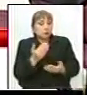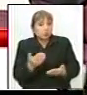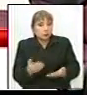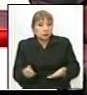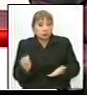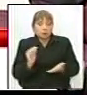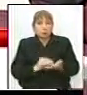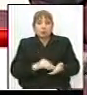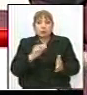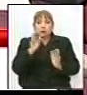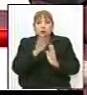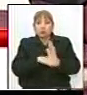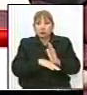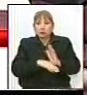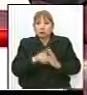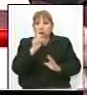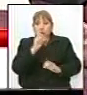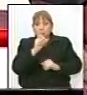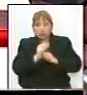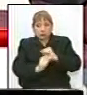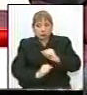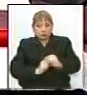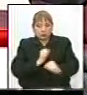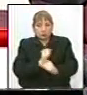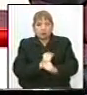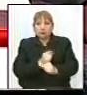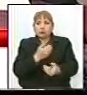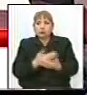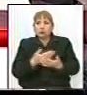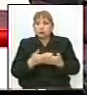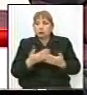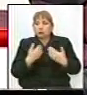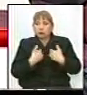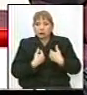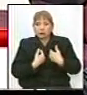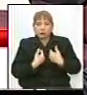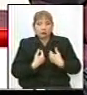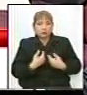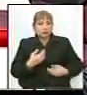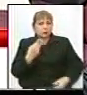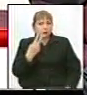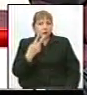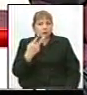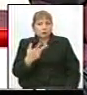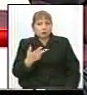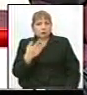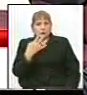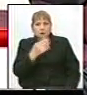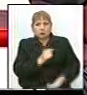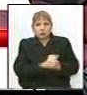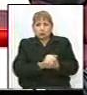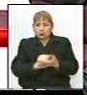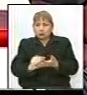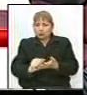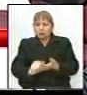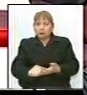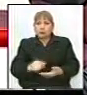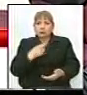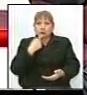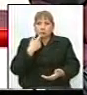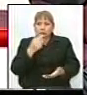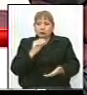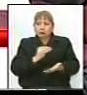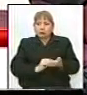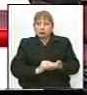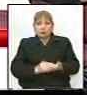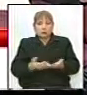más de un año, hasta el término de mi gestión. Pasaron unos dos, tres meses, luego lo llamamos